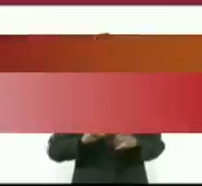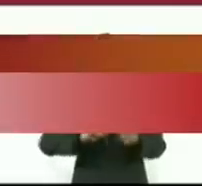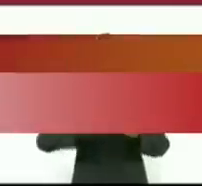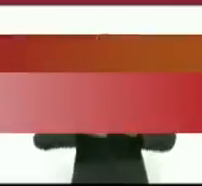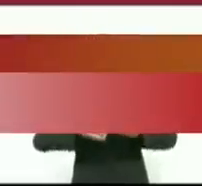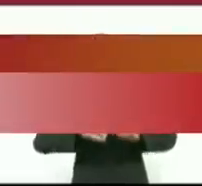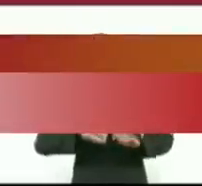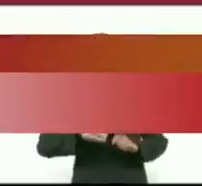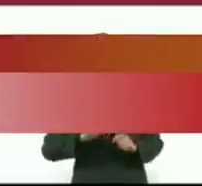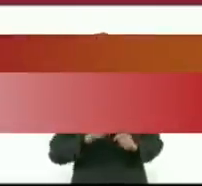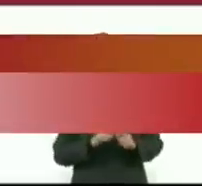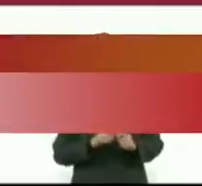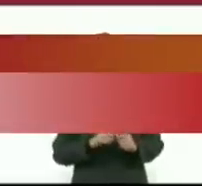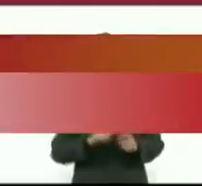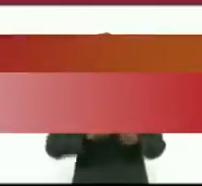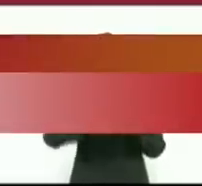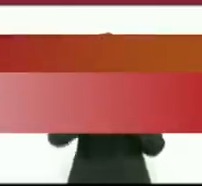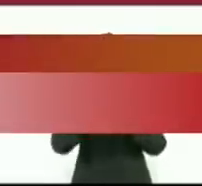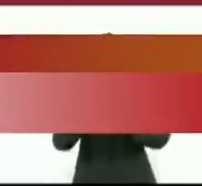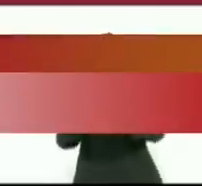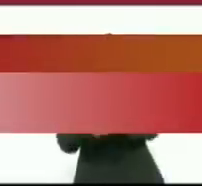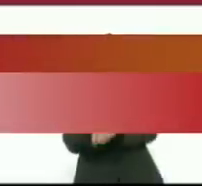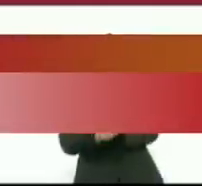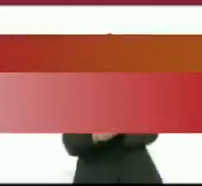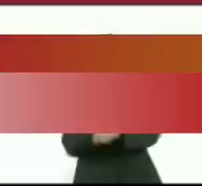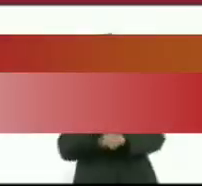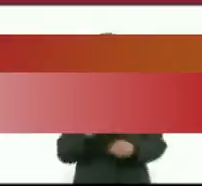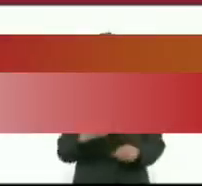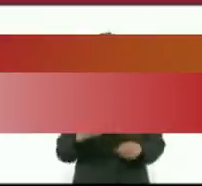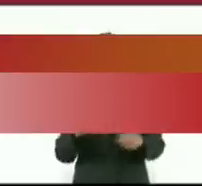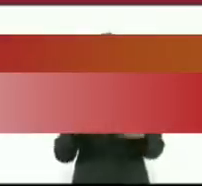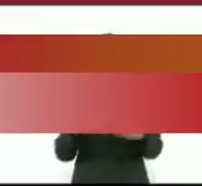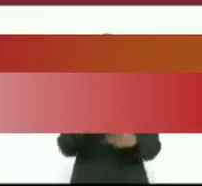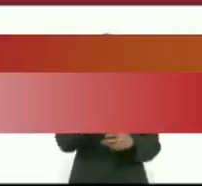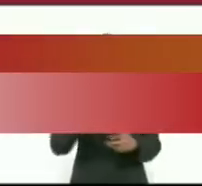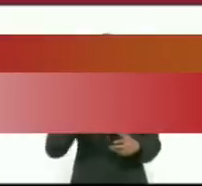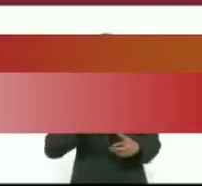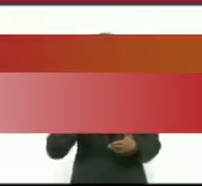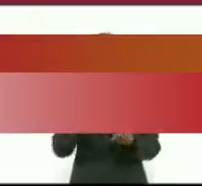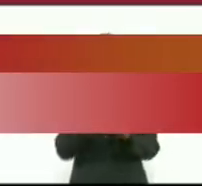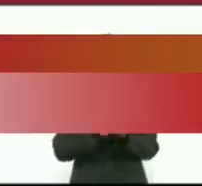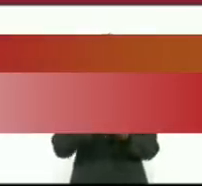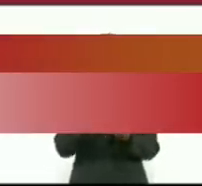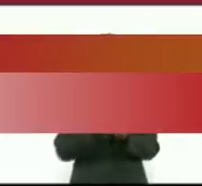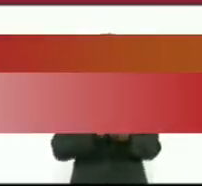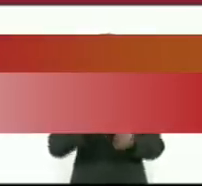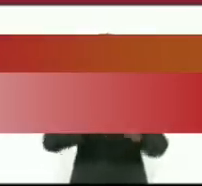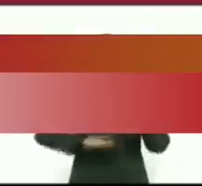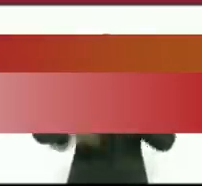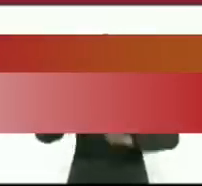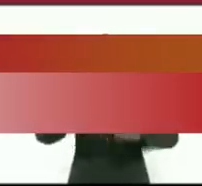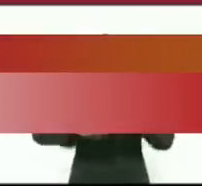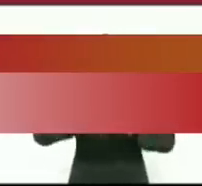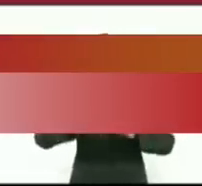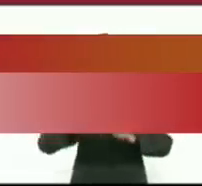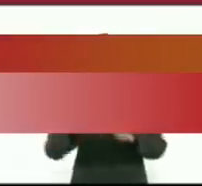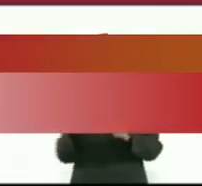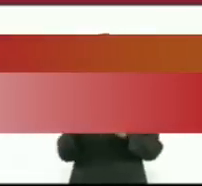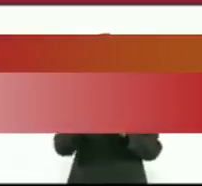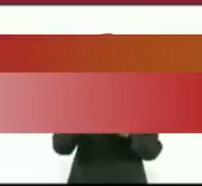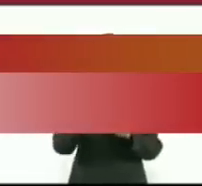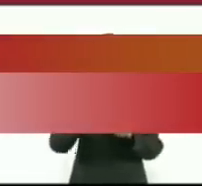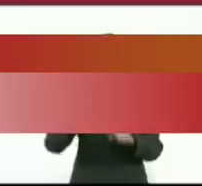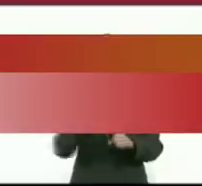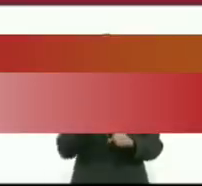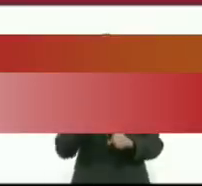la transición energética tiene que ser parte del fortalecimiento de la empresa eléctrica, de Comisión Federal de